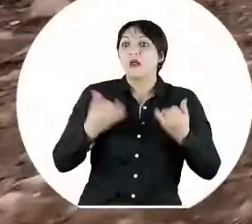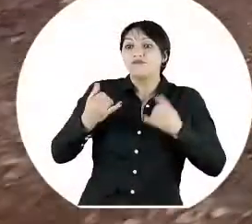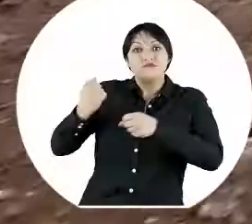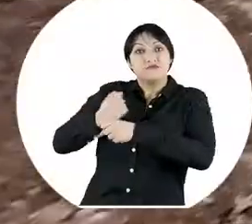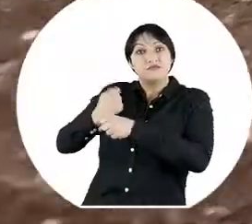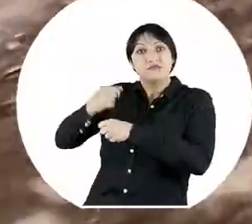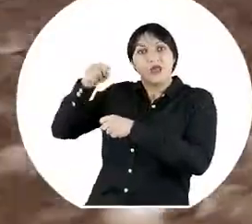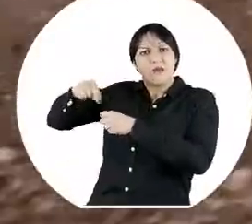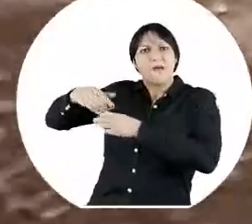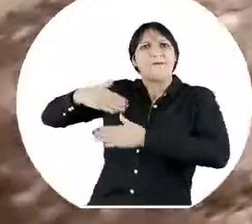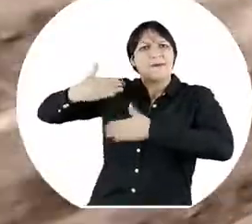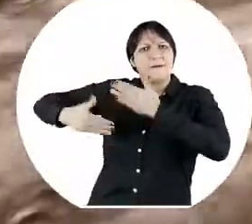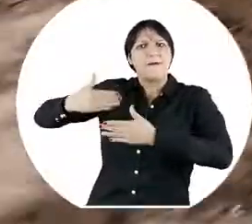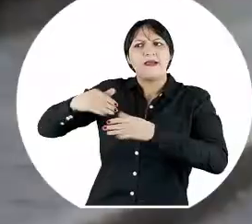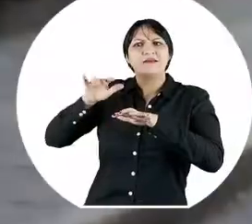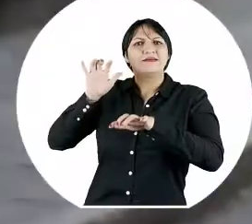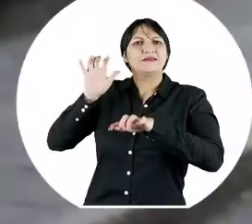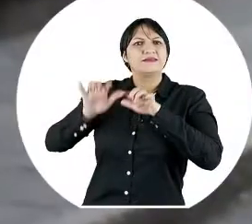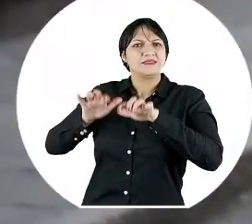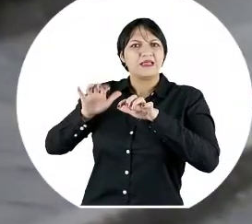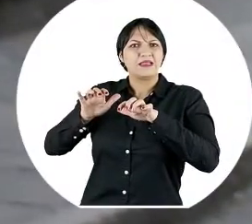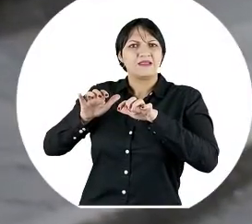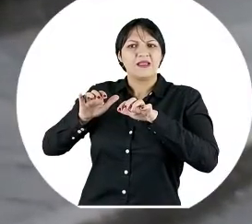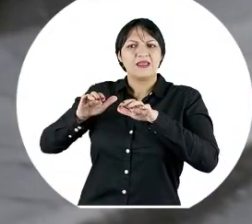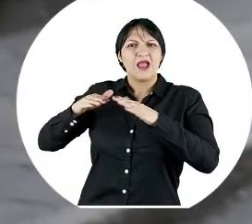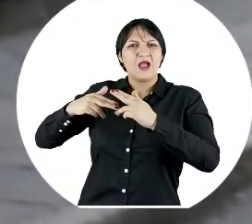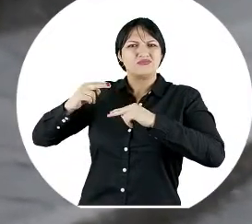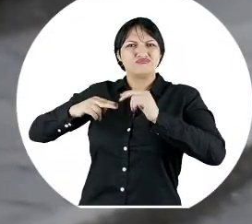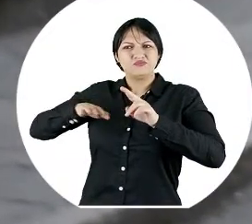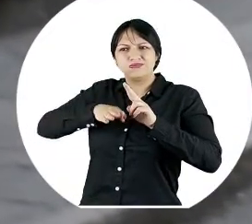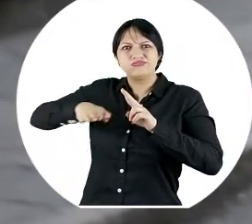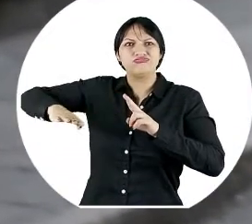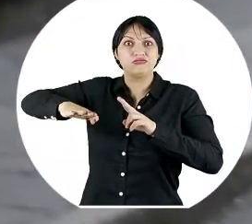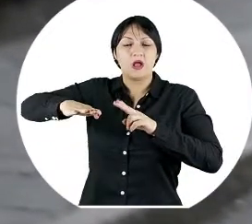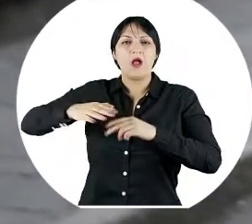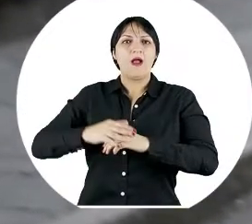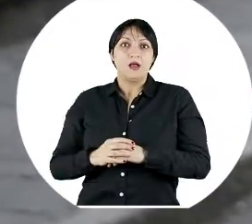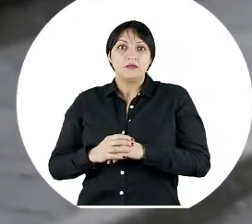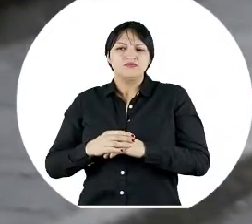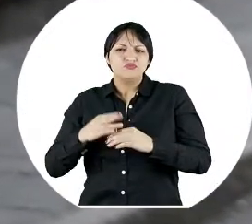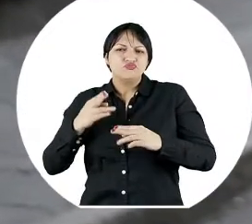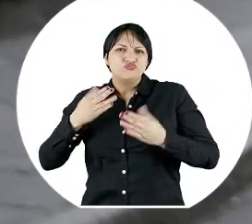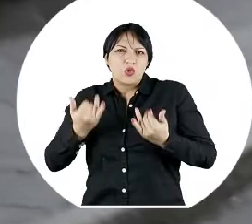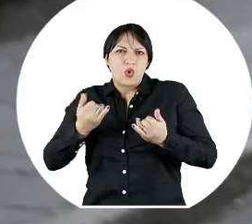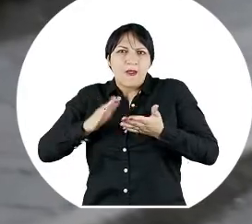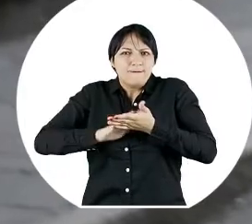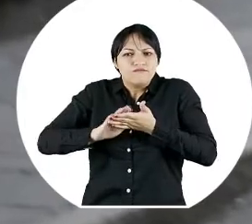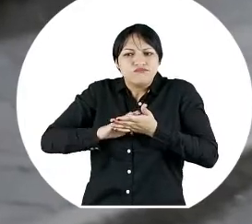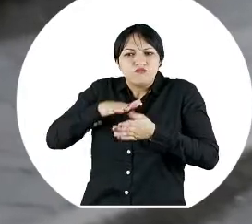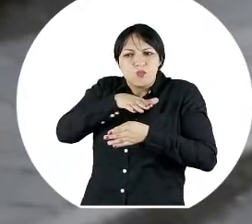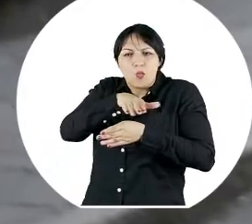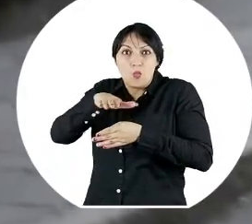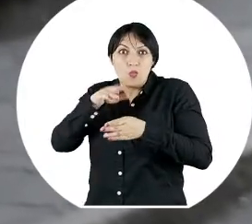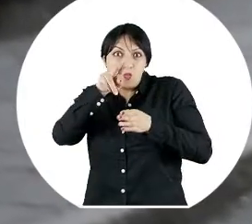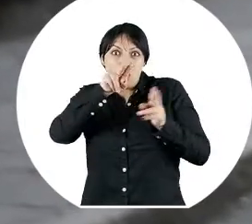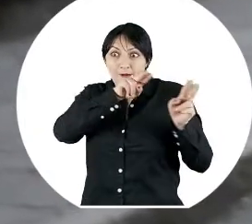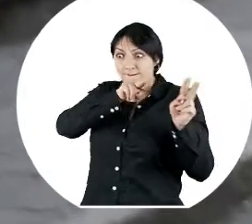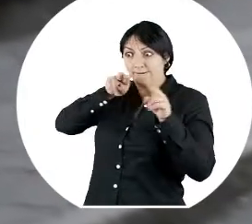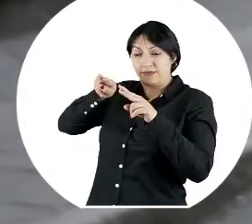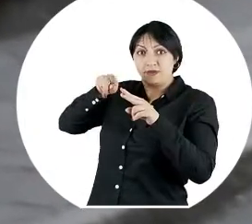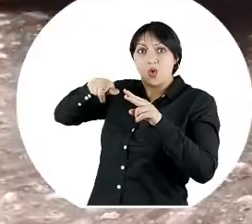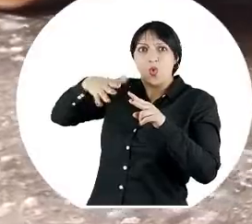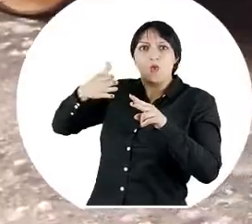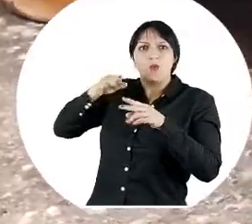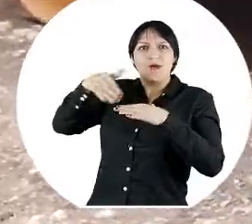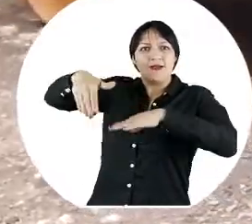El trabajo que venimos haciendo con la Secretaría de Infraestructura es muy importante. Estamos en un reparcheo, como hoy lo vemos